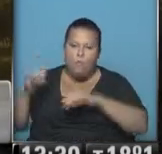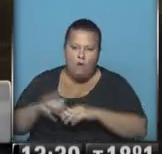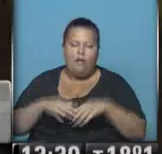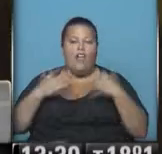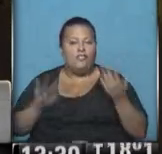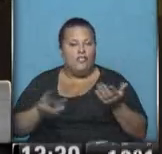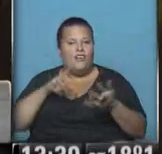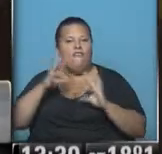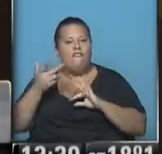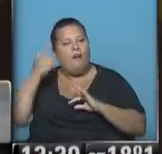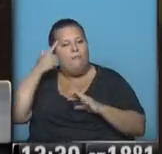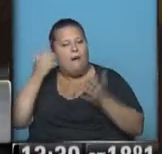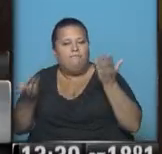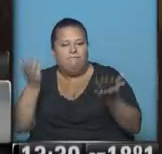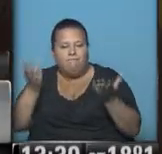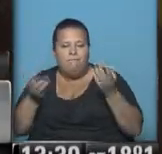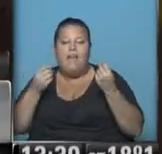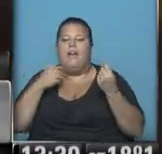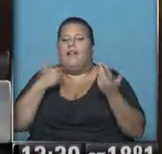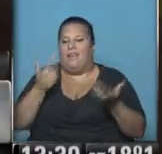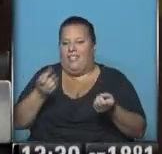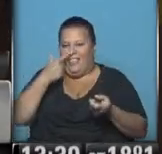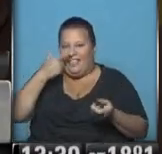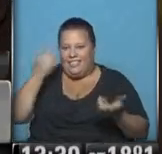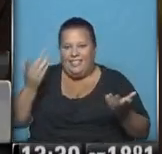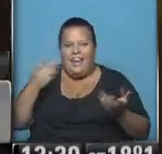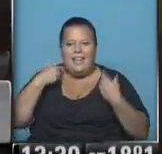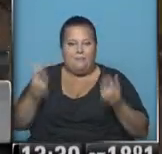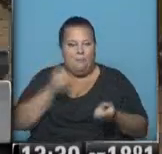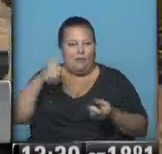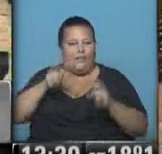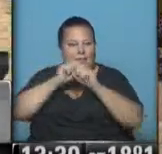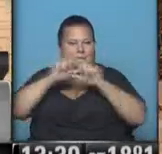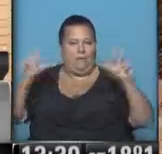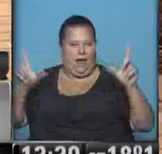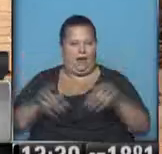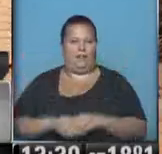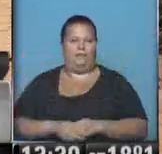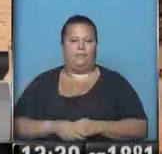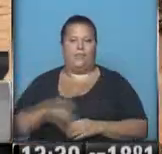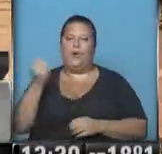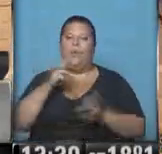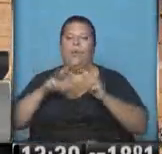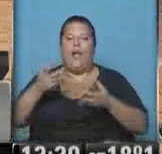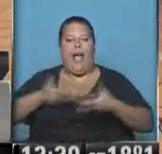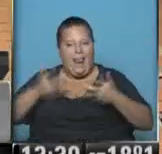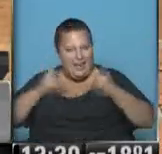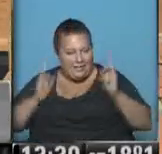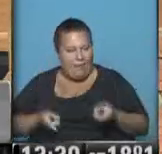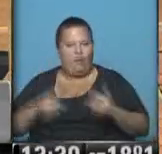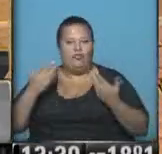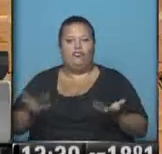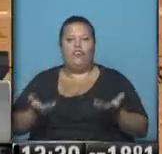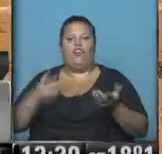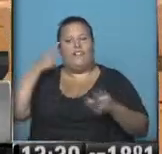Entonces hacemos esas lecturas paralelas que le dan mucho interés, le dan mucha carnadura a la imagen. Tratamos de que sea entretenido también, entonces tenemos